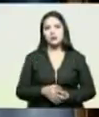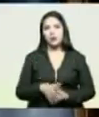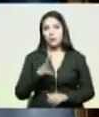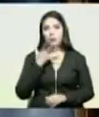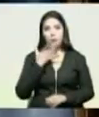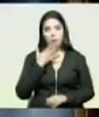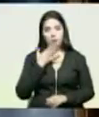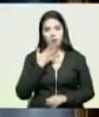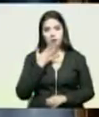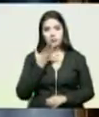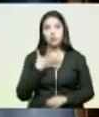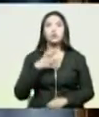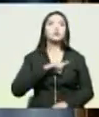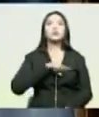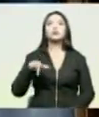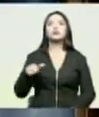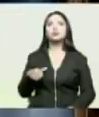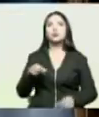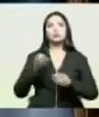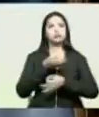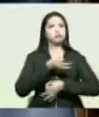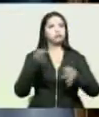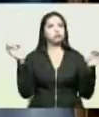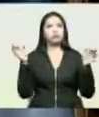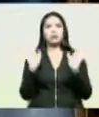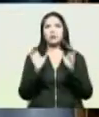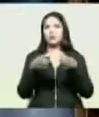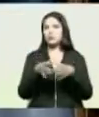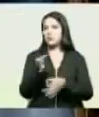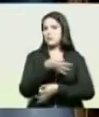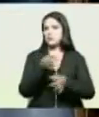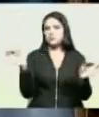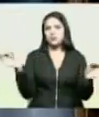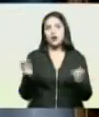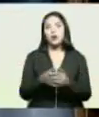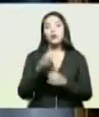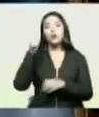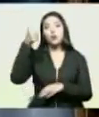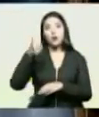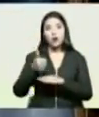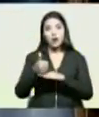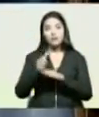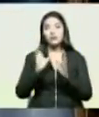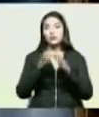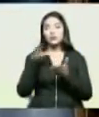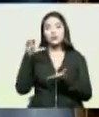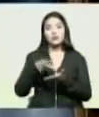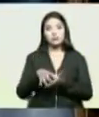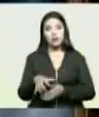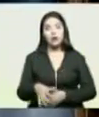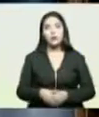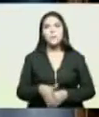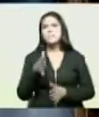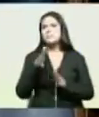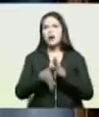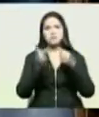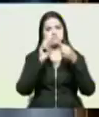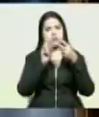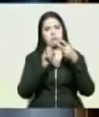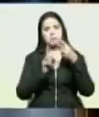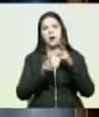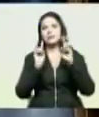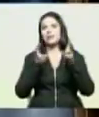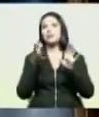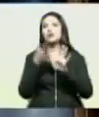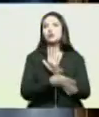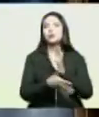ejemplo, nosotros hicimos una extraordinaria reunión con los jefes de cuerpo de seguridad del Estado para temas que tienen que ver con la seguridad